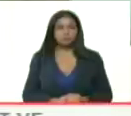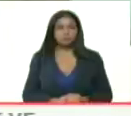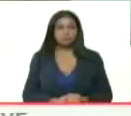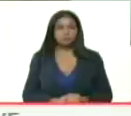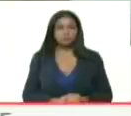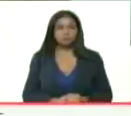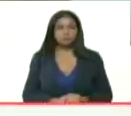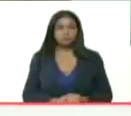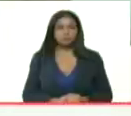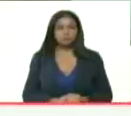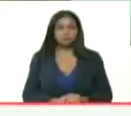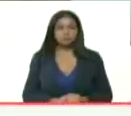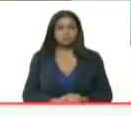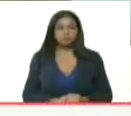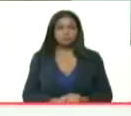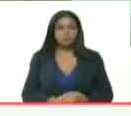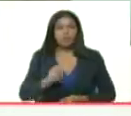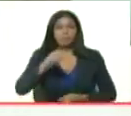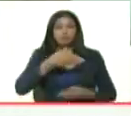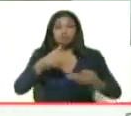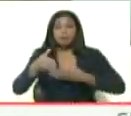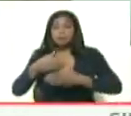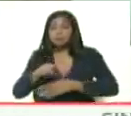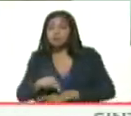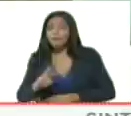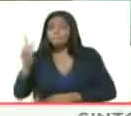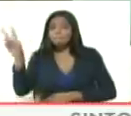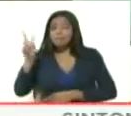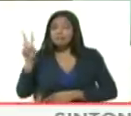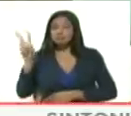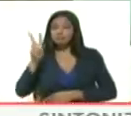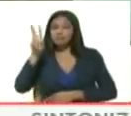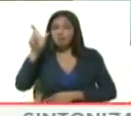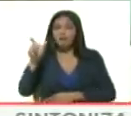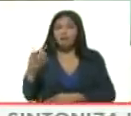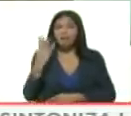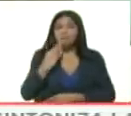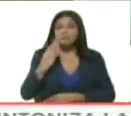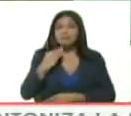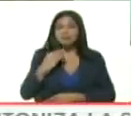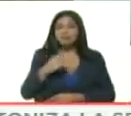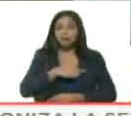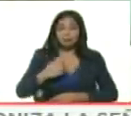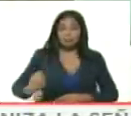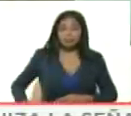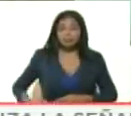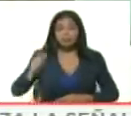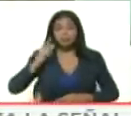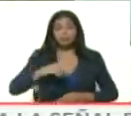También compartimos con la parte de Venezuela la experiencia de China y